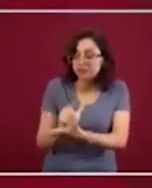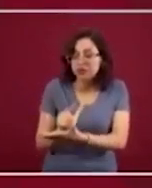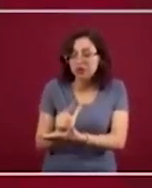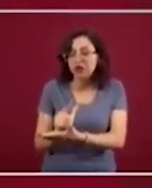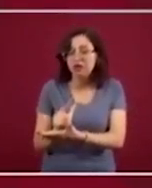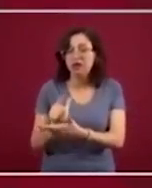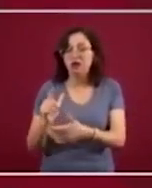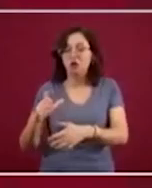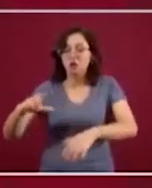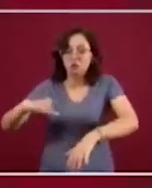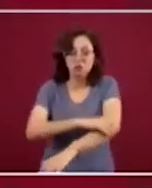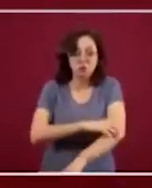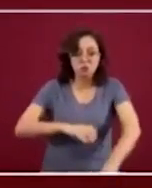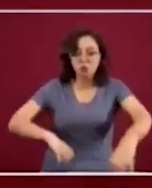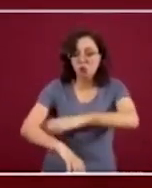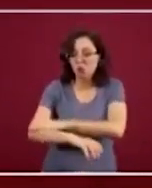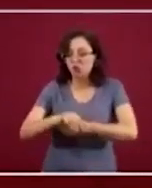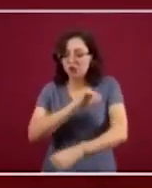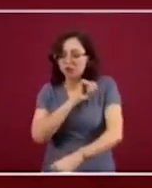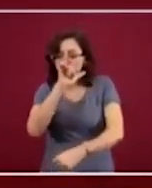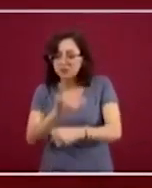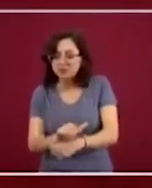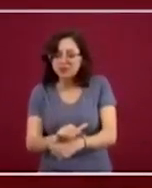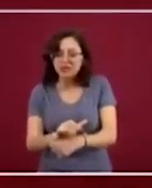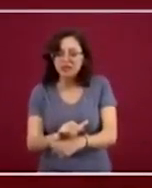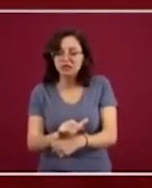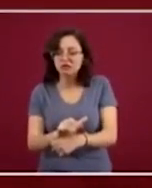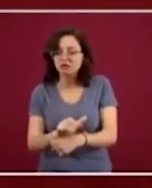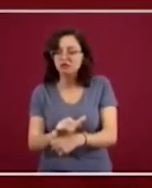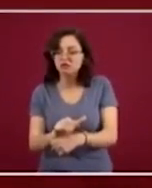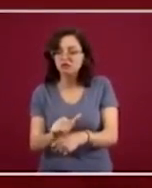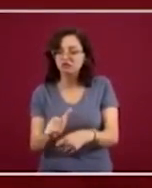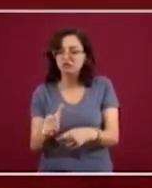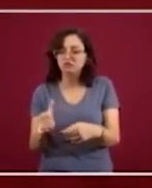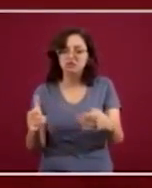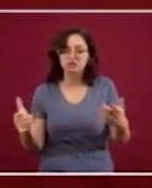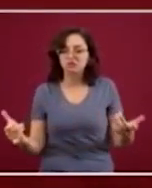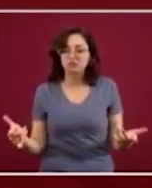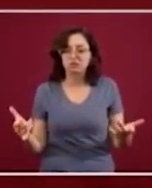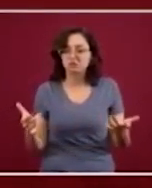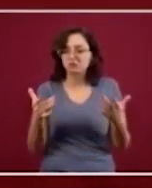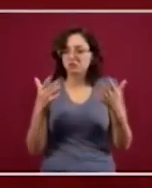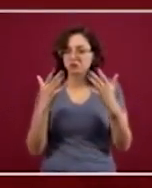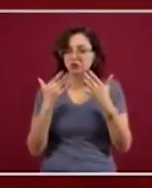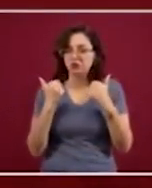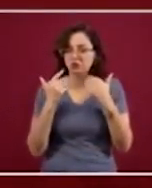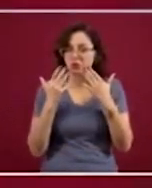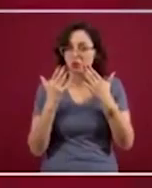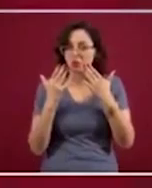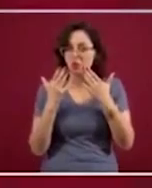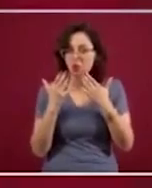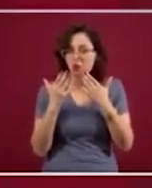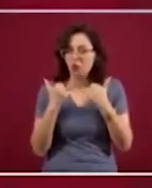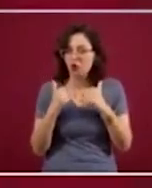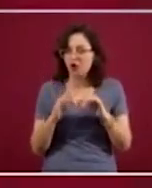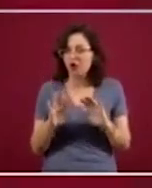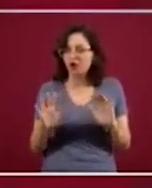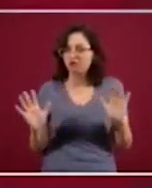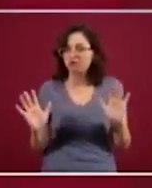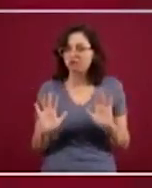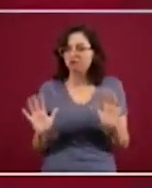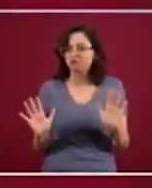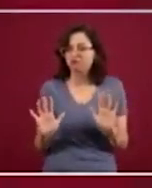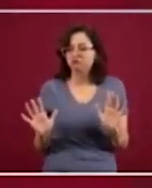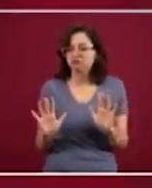botas especiales o protección hacia el calzado en general asumimos que lo que